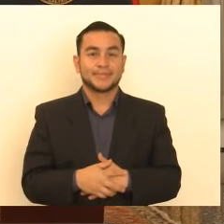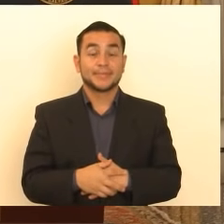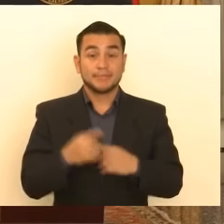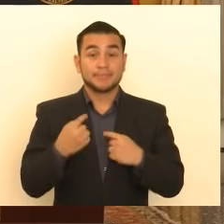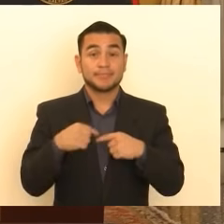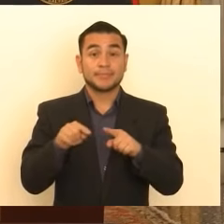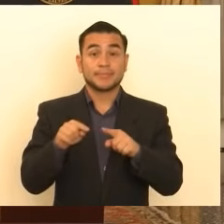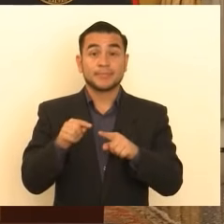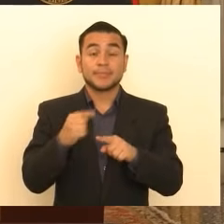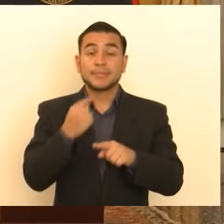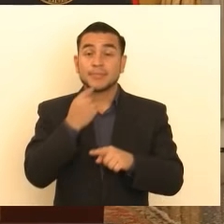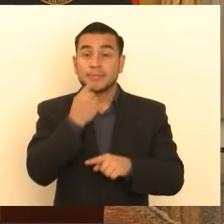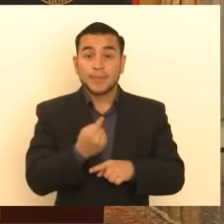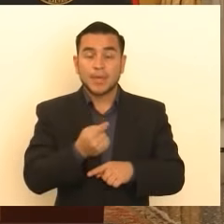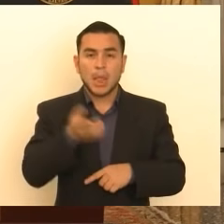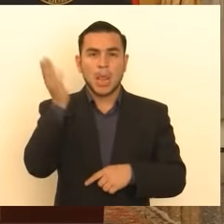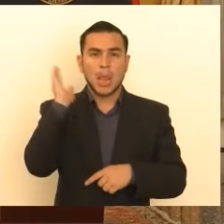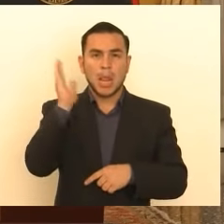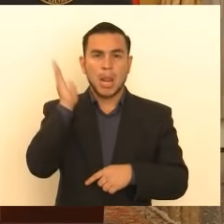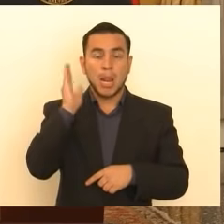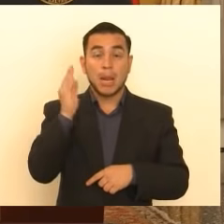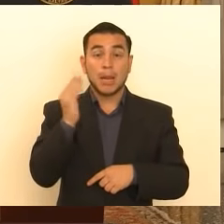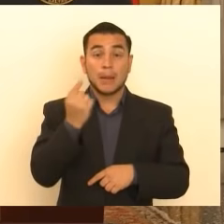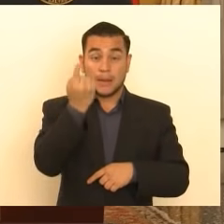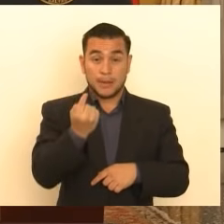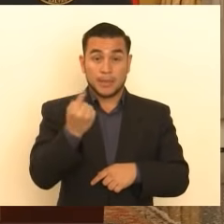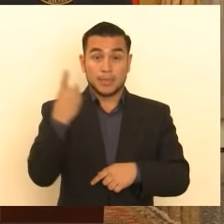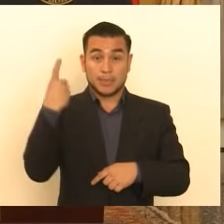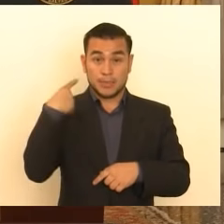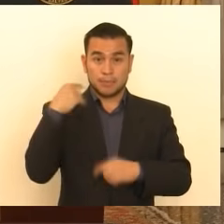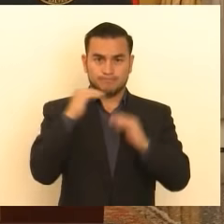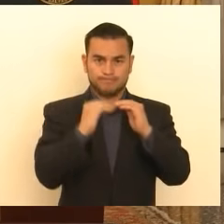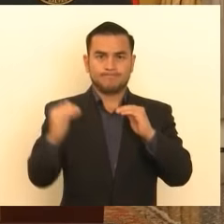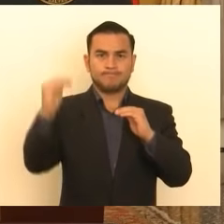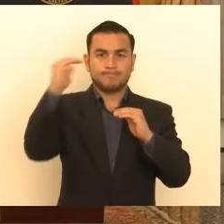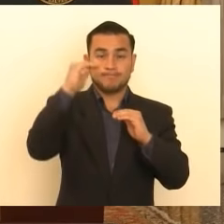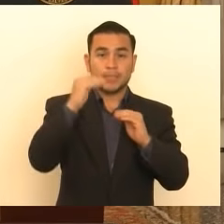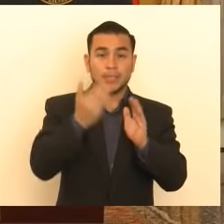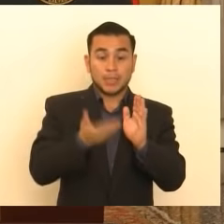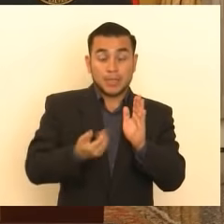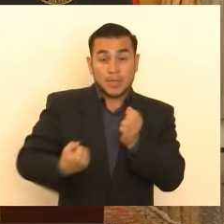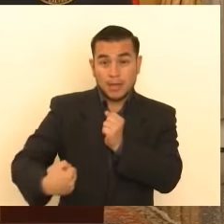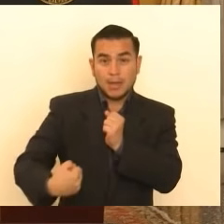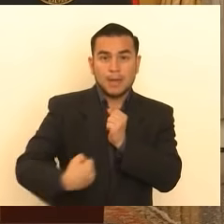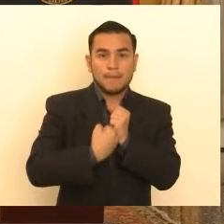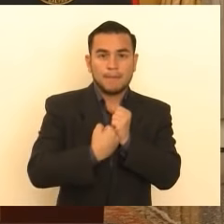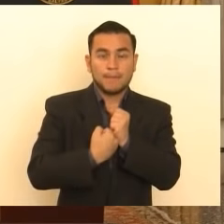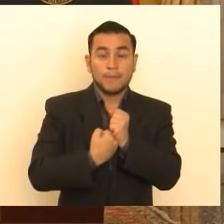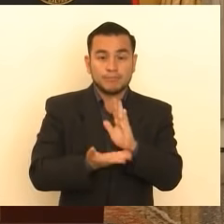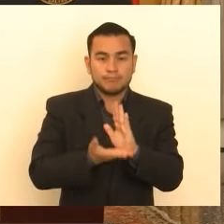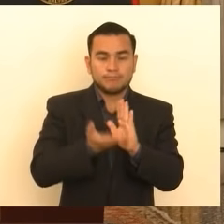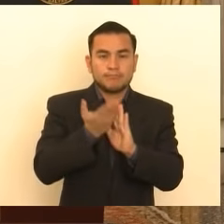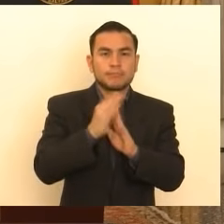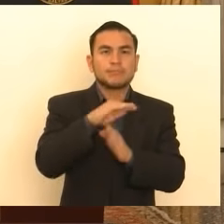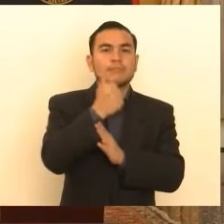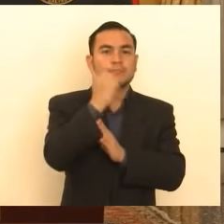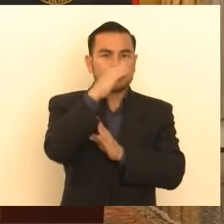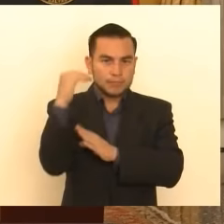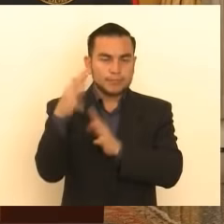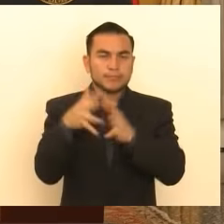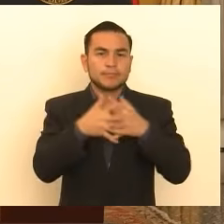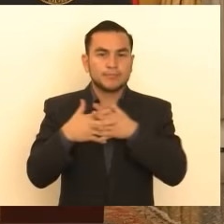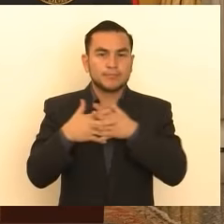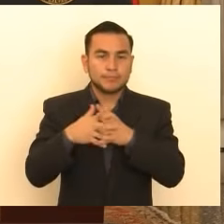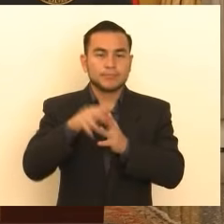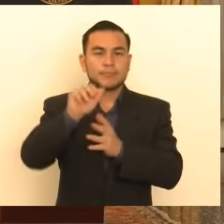Enseguida vamos a escuchar las palabras del señor director ejecutivo de la Corporación Financiera de Desarrollo Internacional de los Estados